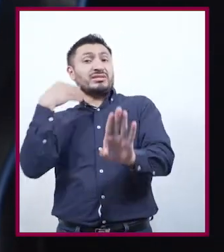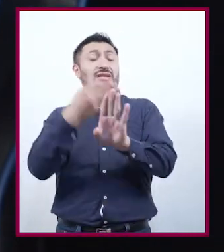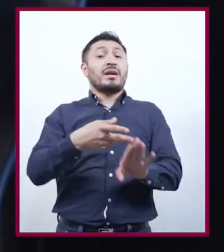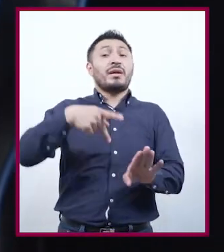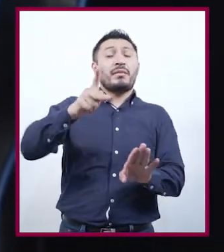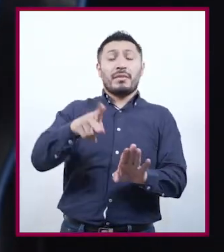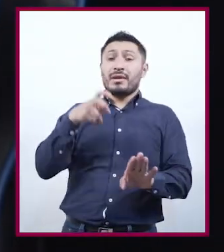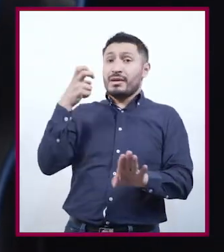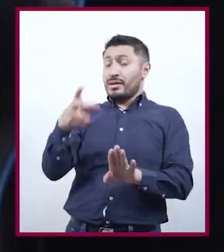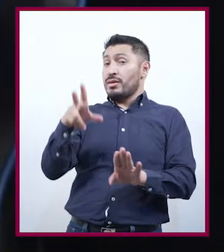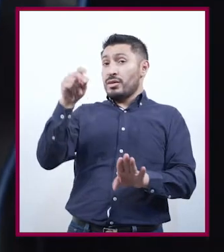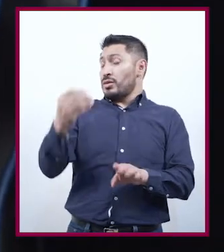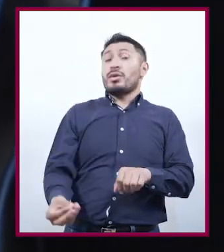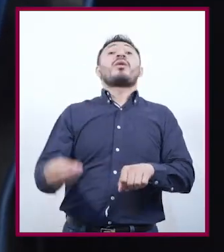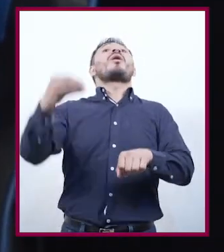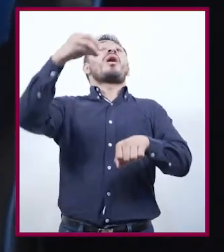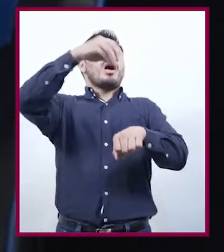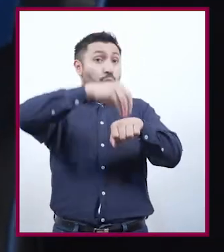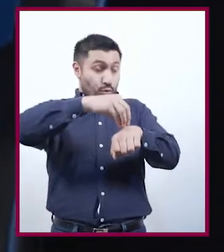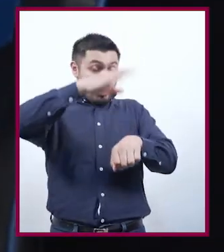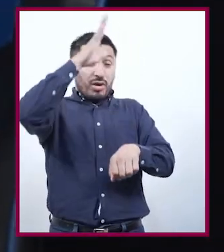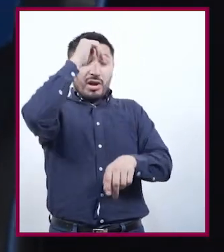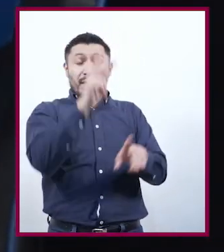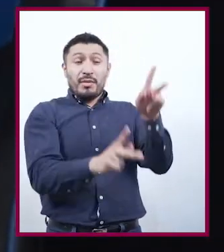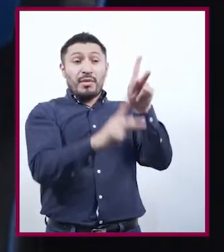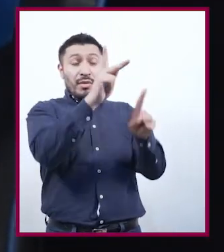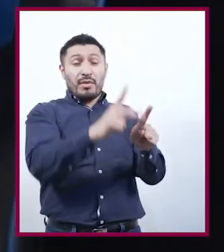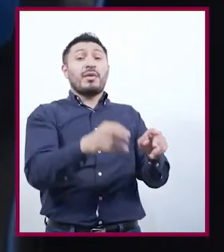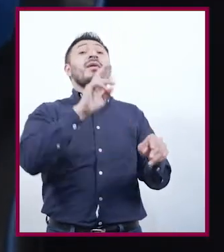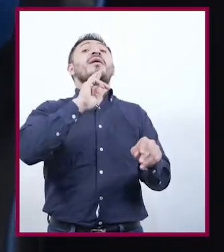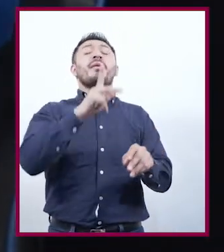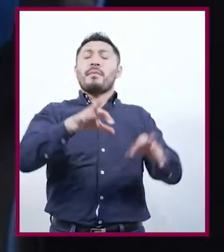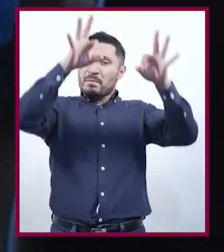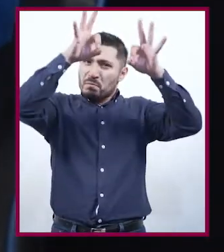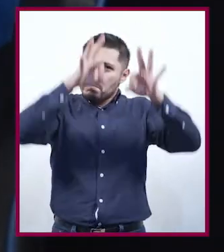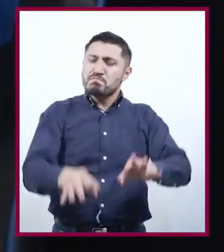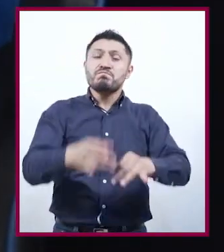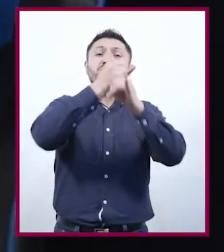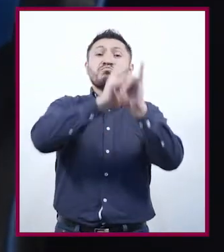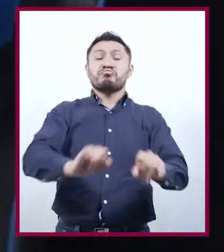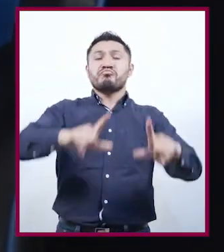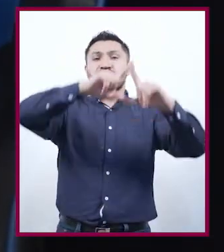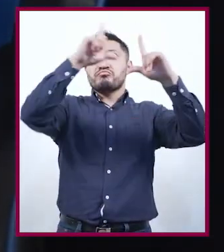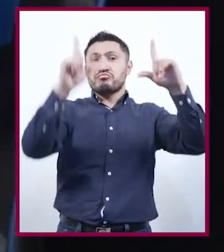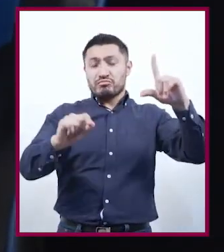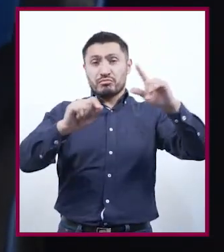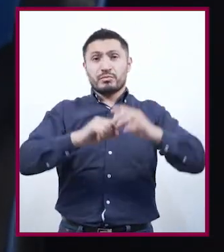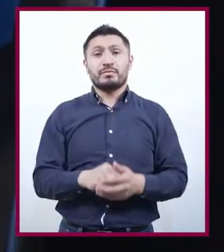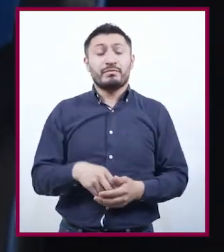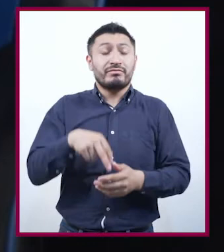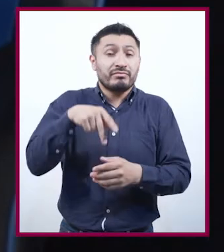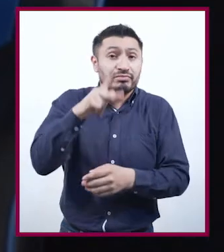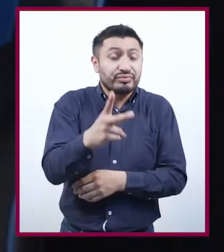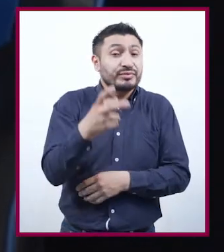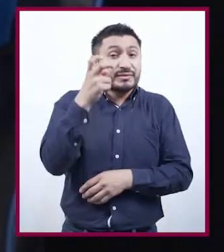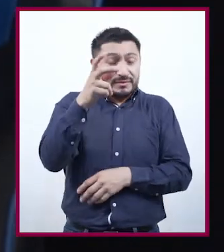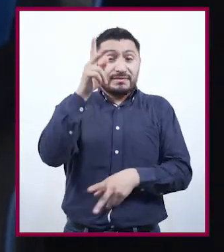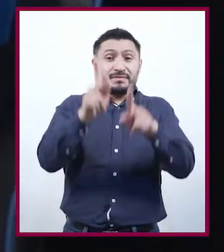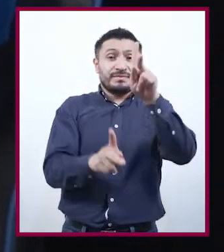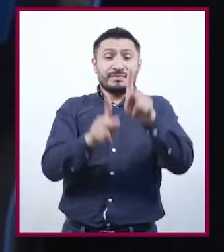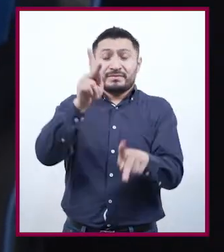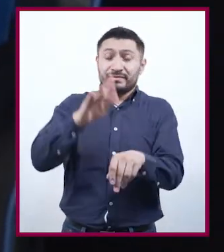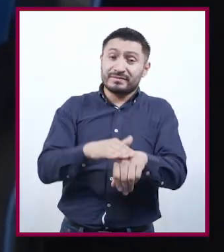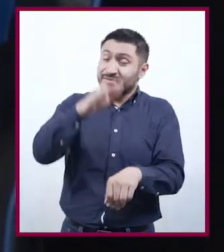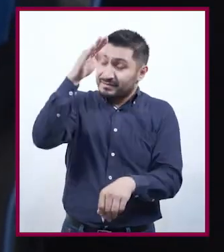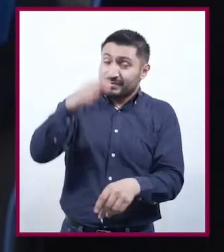Vicente Guerrero, pero en lugar de hacer esto, negoció con el insurgente para impulsar definitivamente la independencia. Pero de